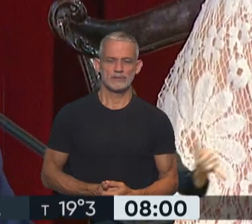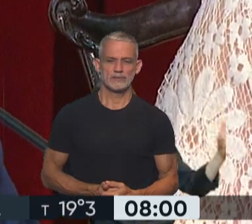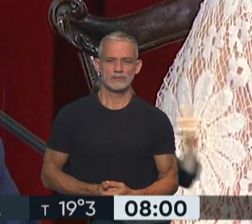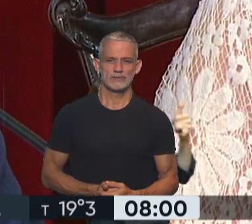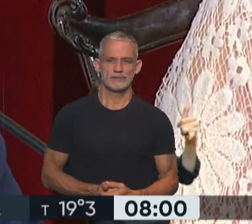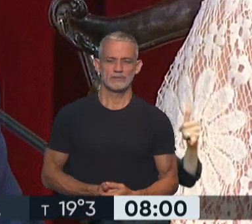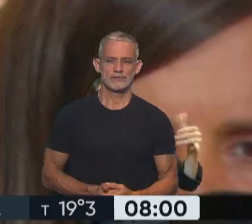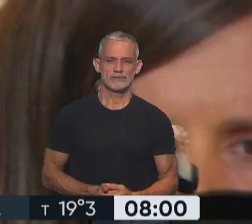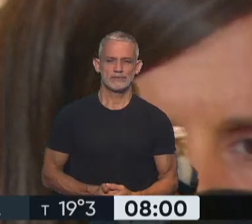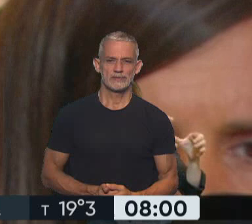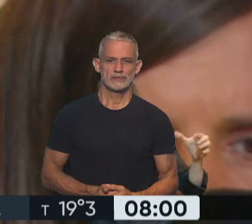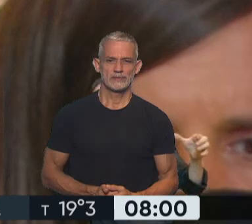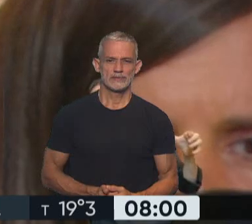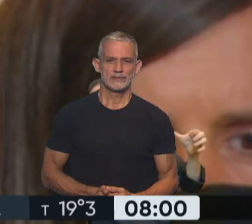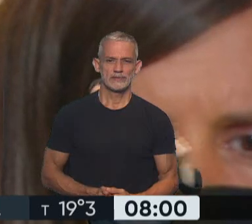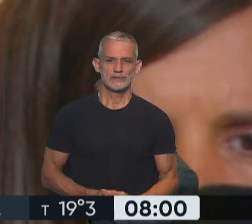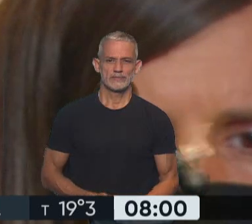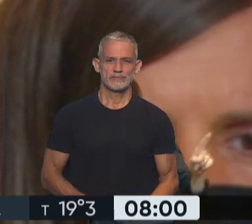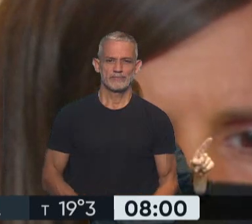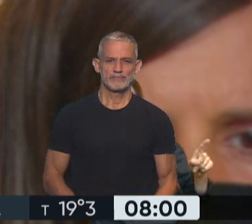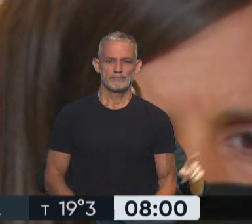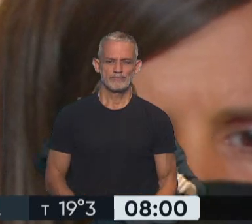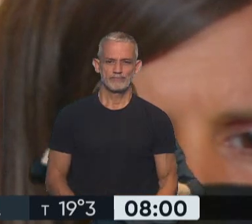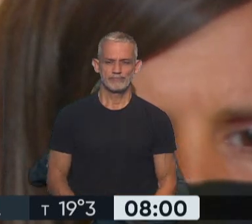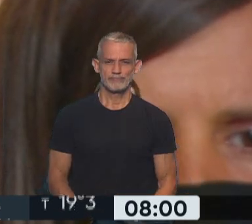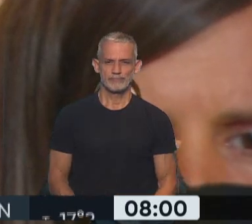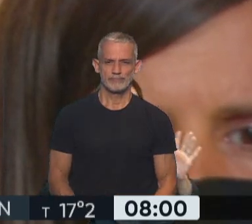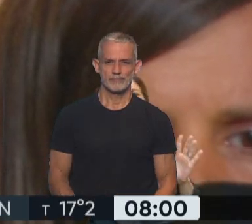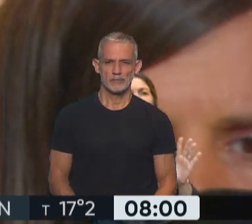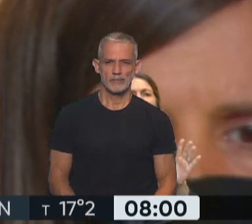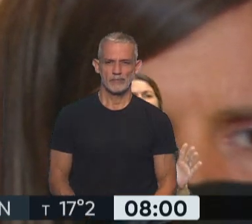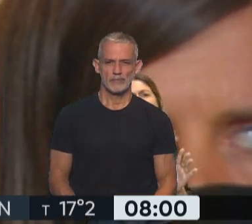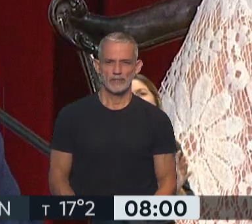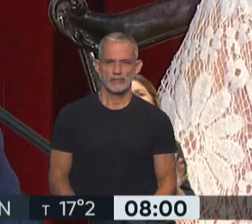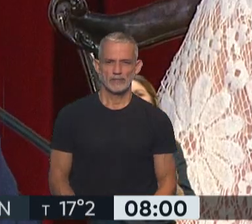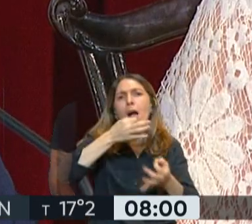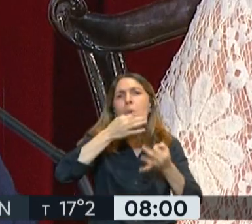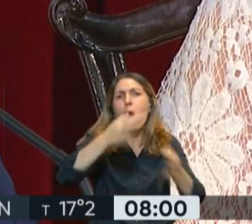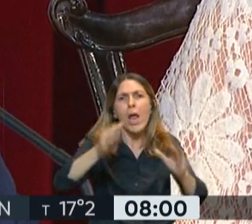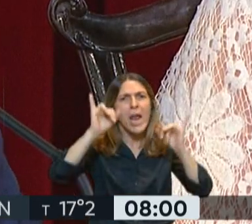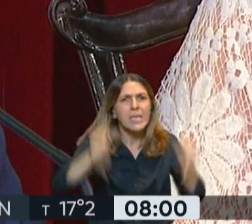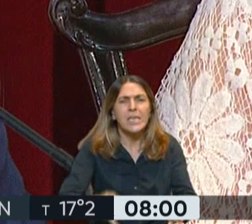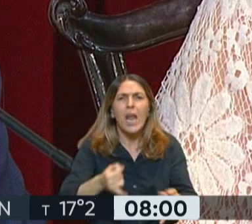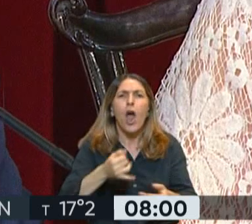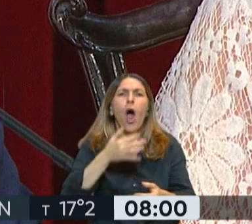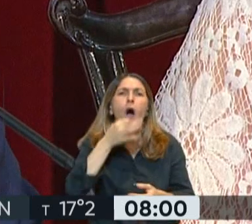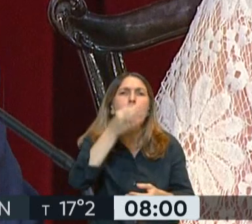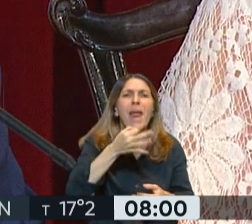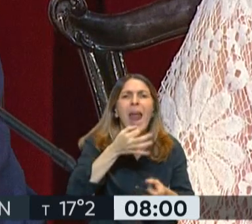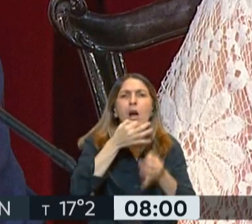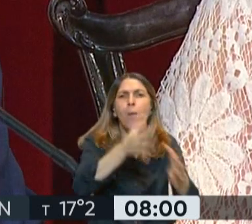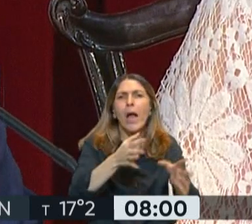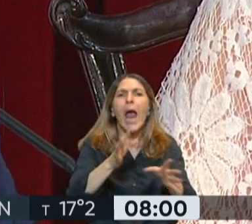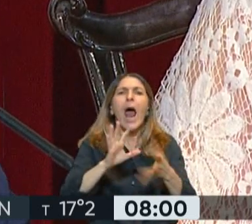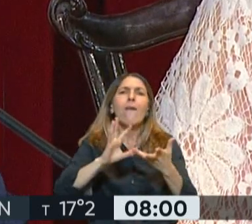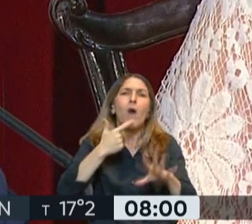judicial. En la Argentina de hoy, cada uno piensa y dice lo que se le da la gana. El secreto no puede ser nunca más la